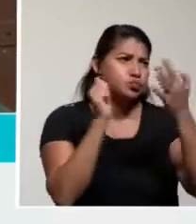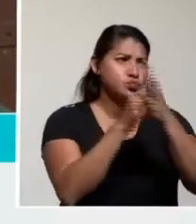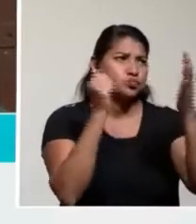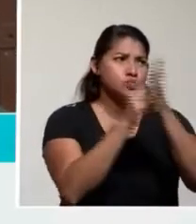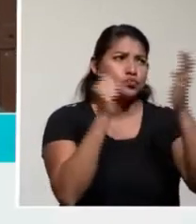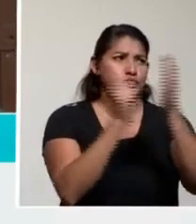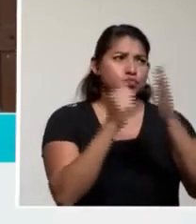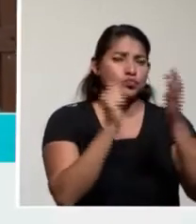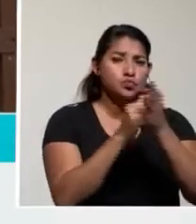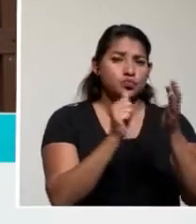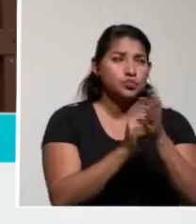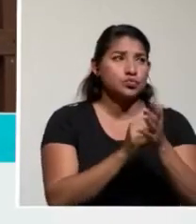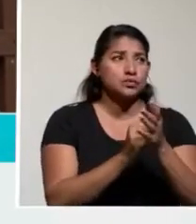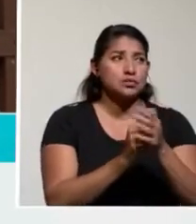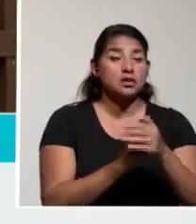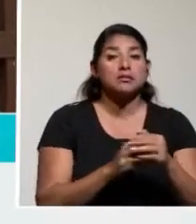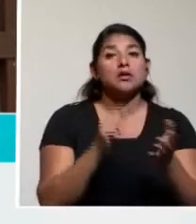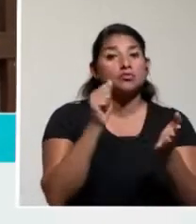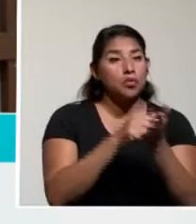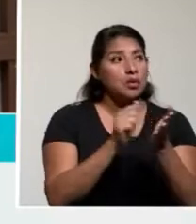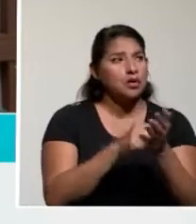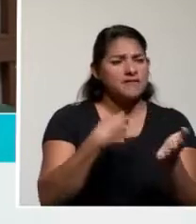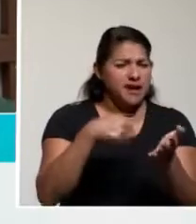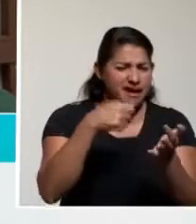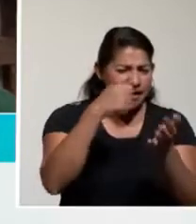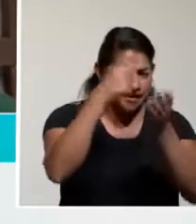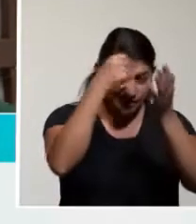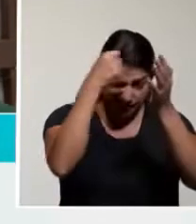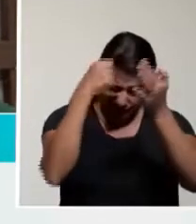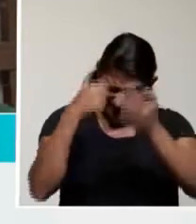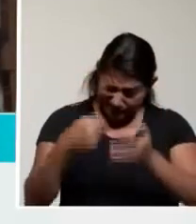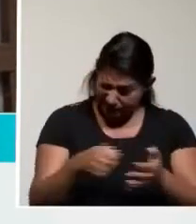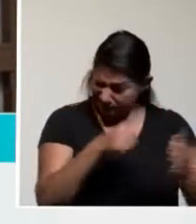Pero cuando yo lo hago de manera desordenada...